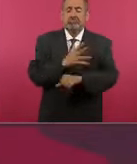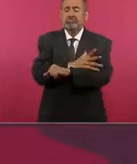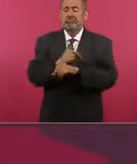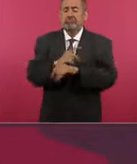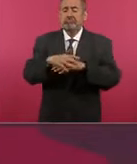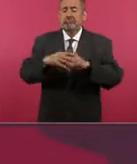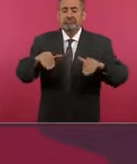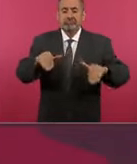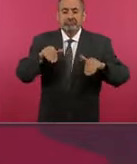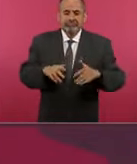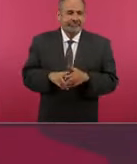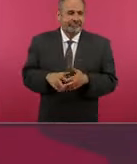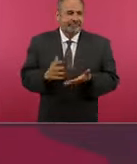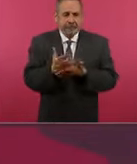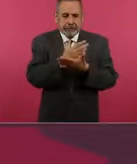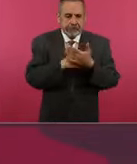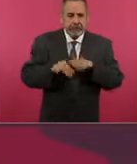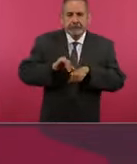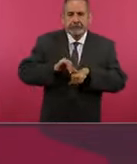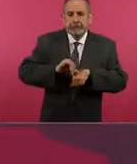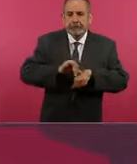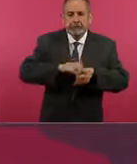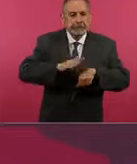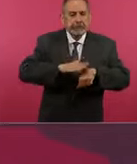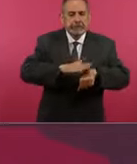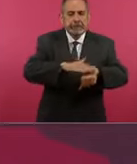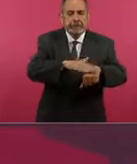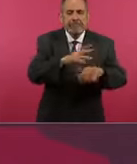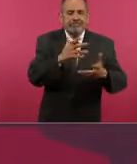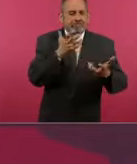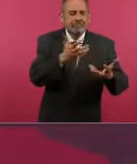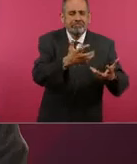como si dinero no llamara dinero. Estamos hablando aquí del tema.